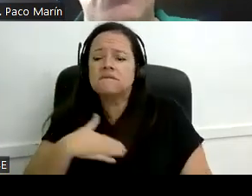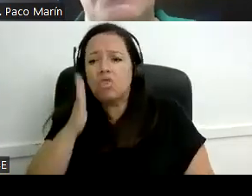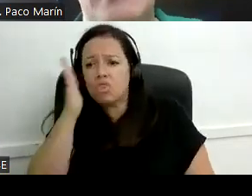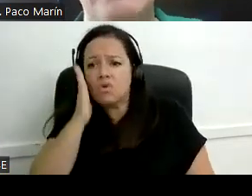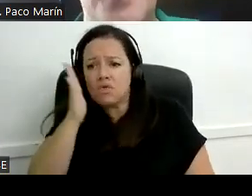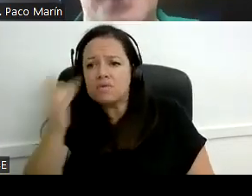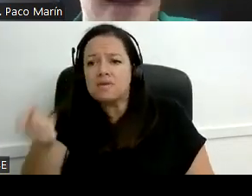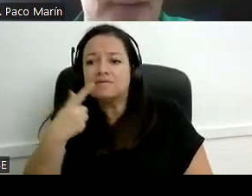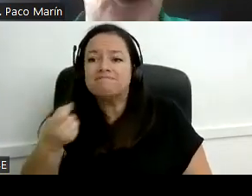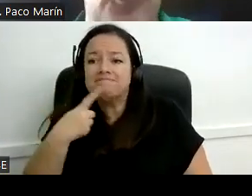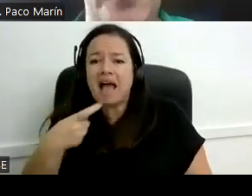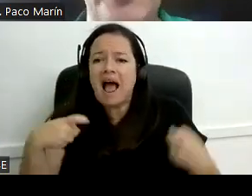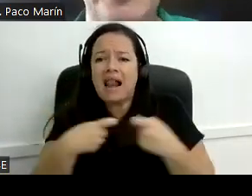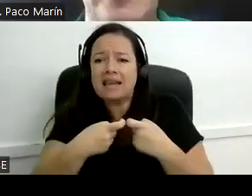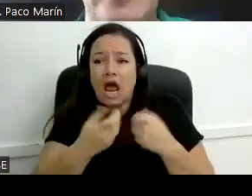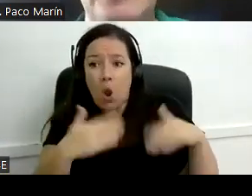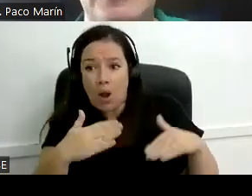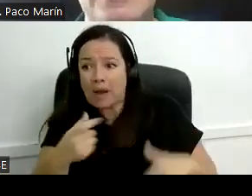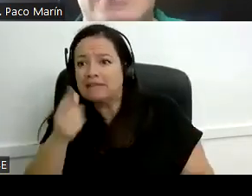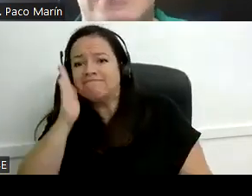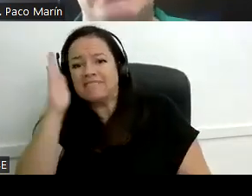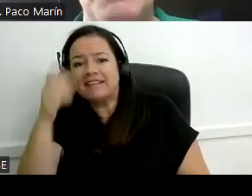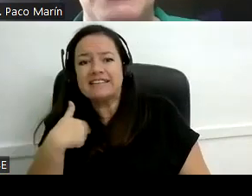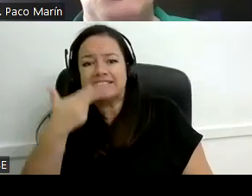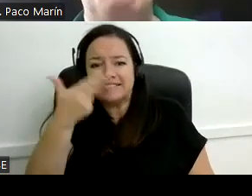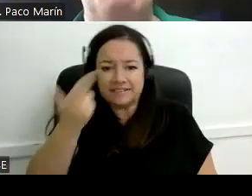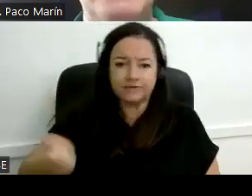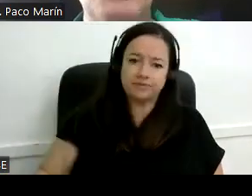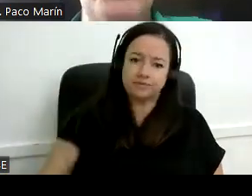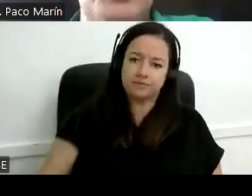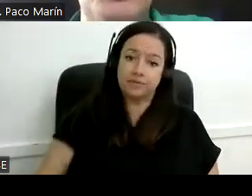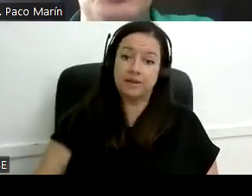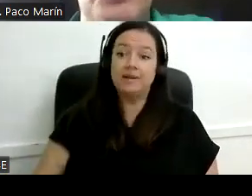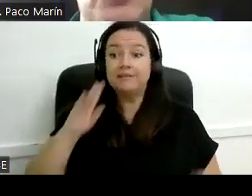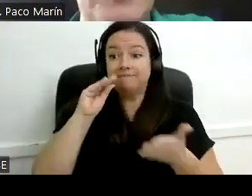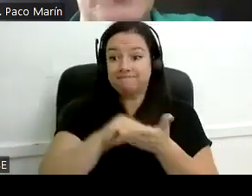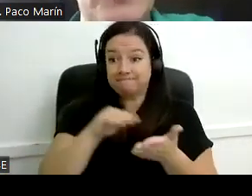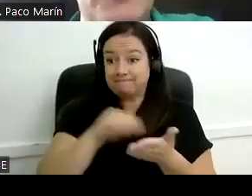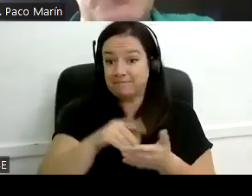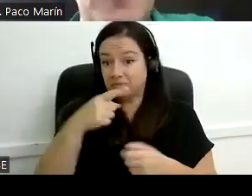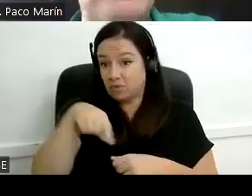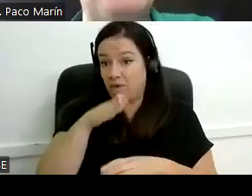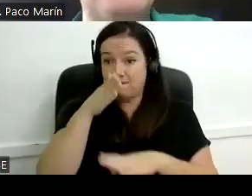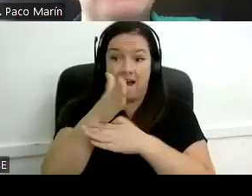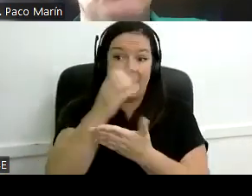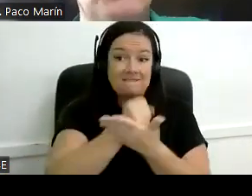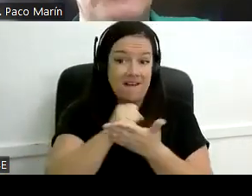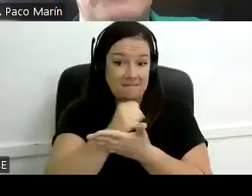dormir mejor gracias al efecto secundario que tiene ese antihistamínico. Y muchos de los productos que encontramos en la